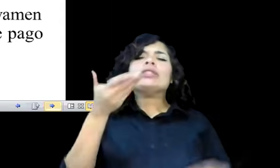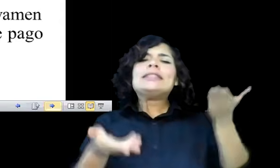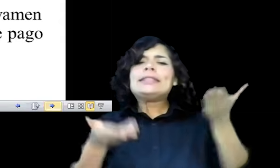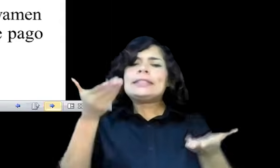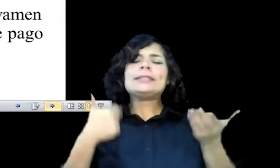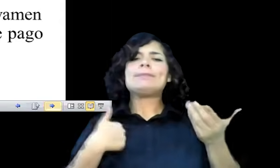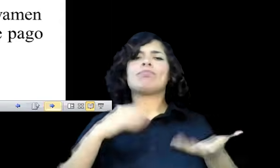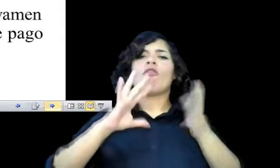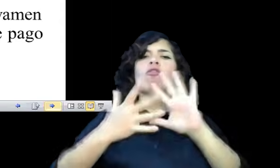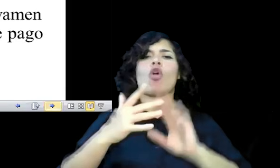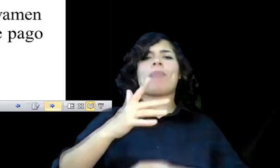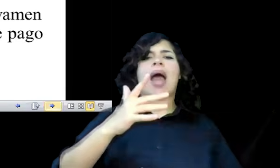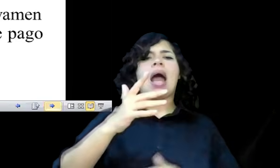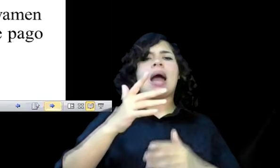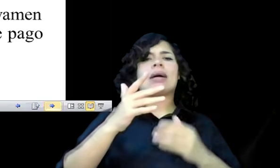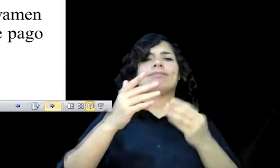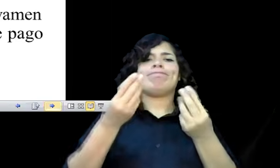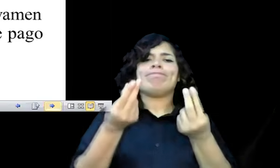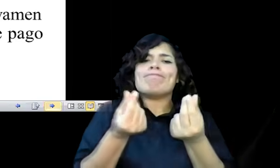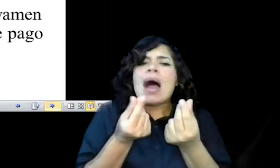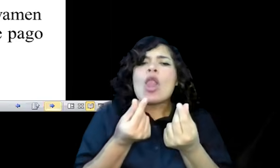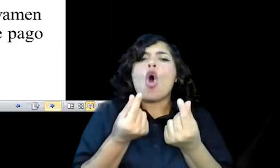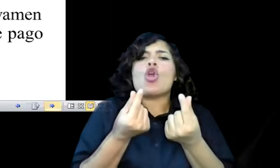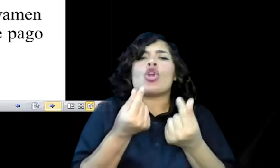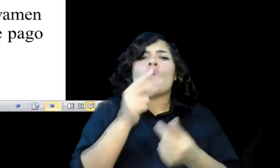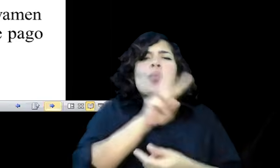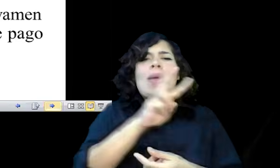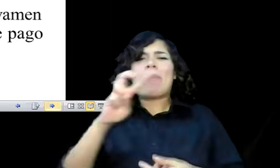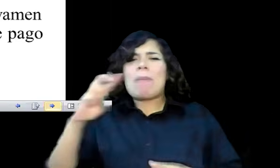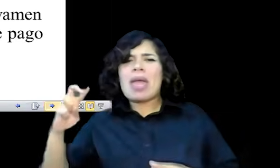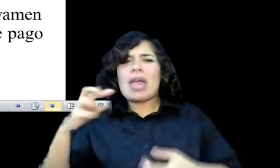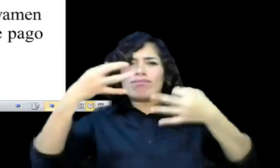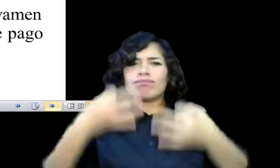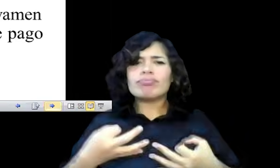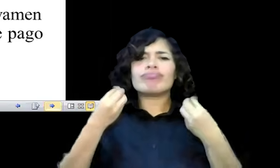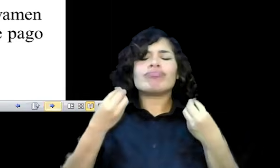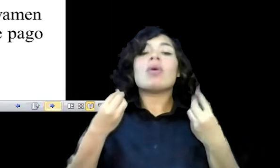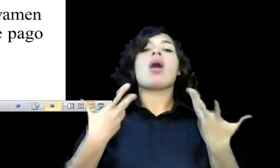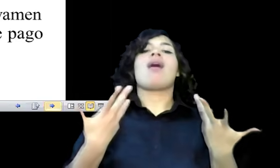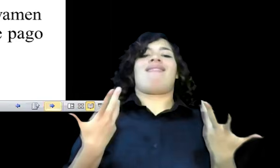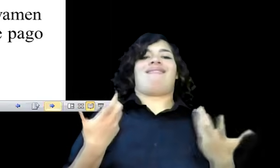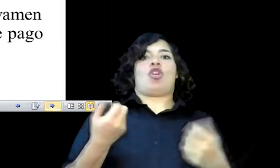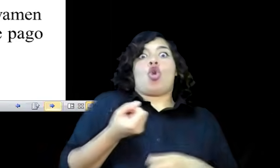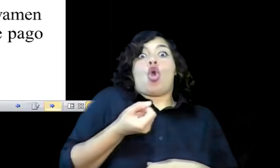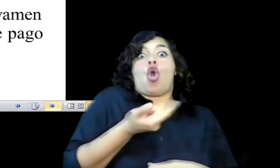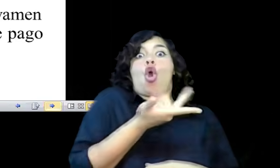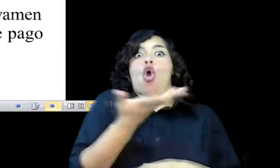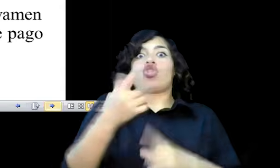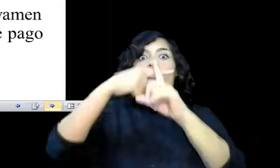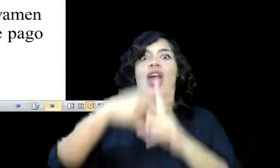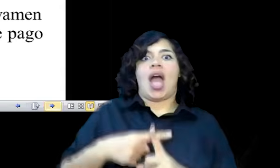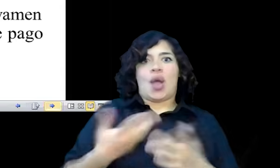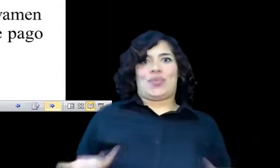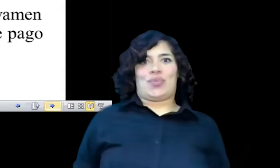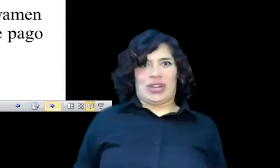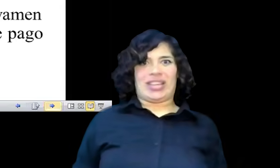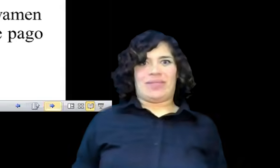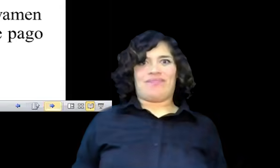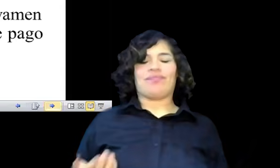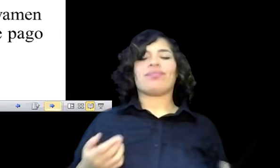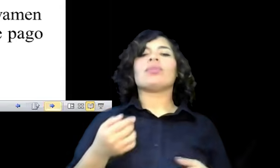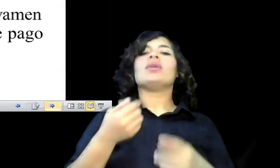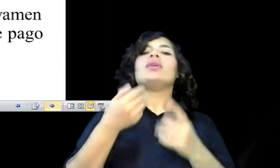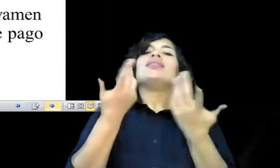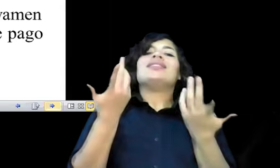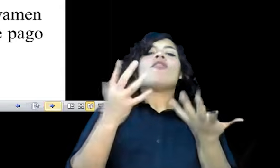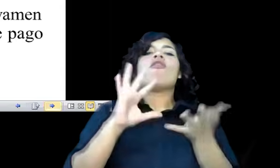para determinar este valor, para determinar este BPP? Es el balance contable. El balance contable,